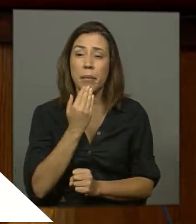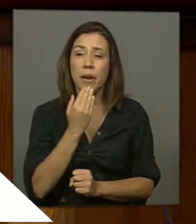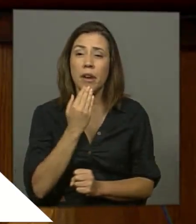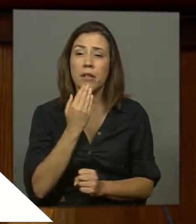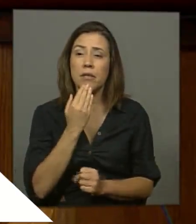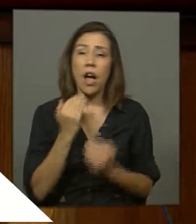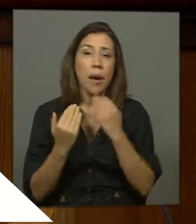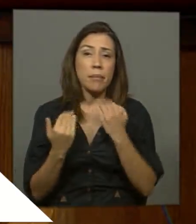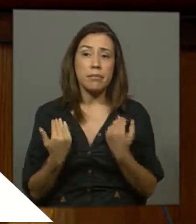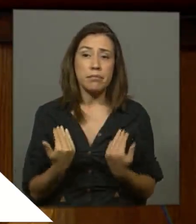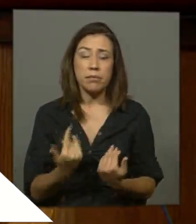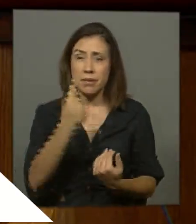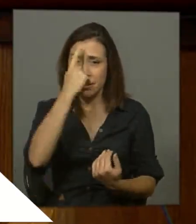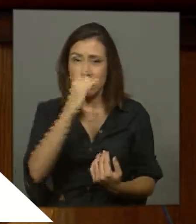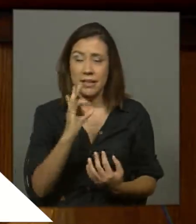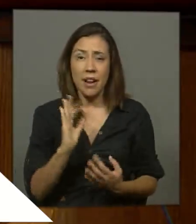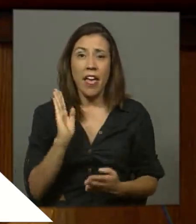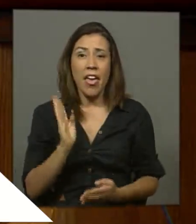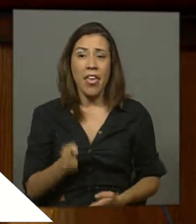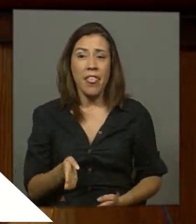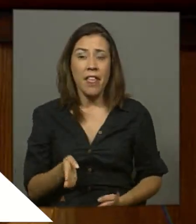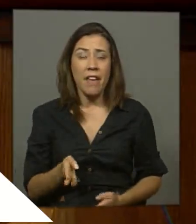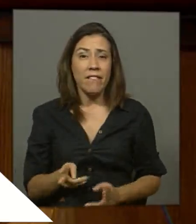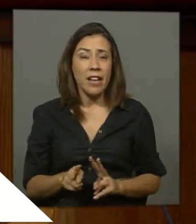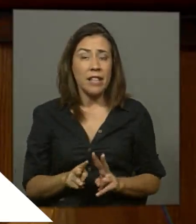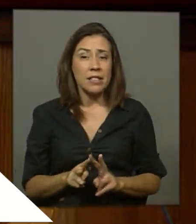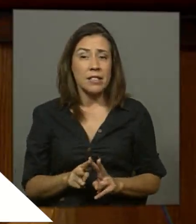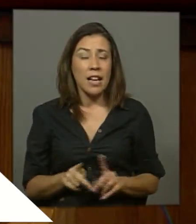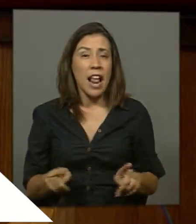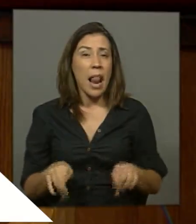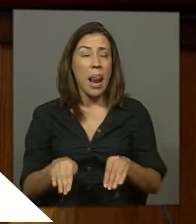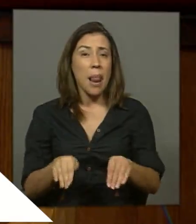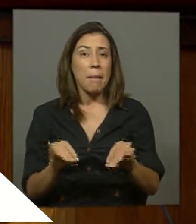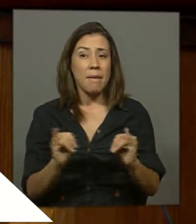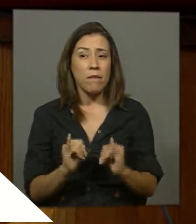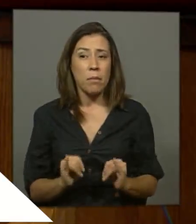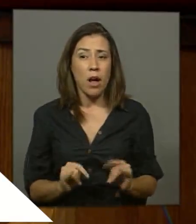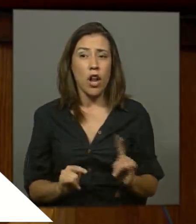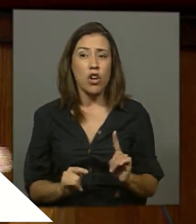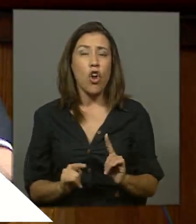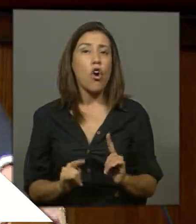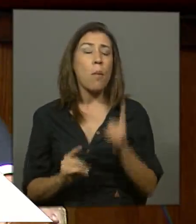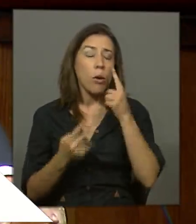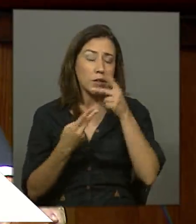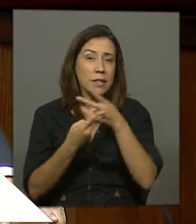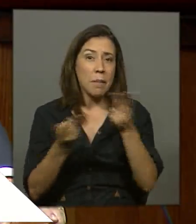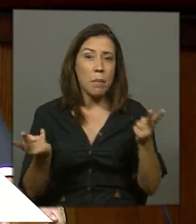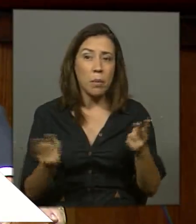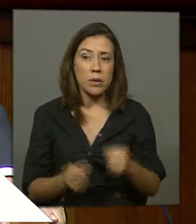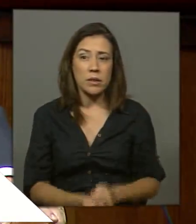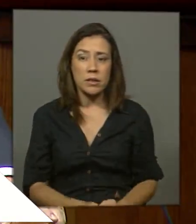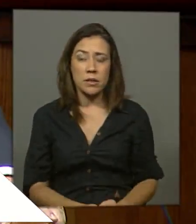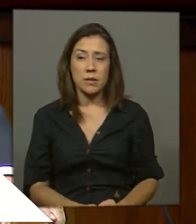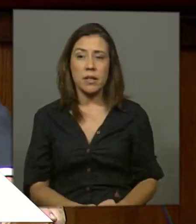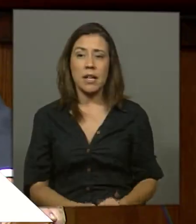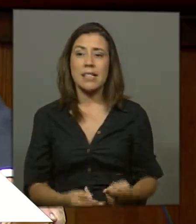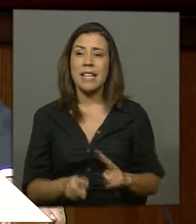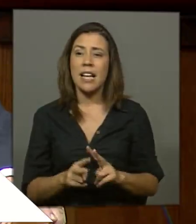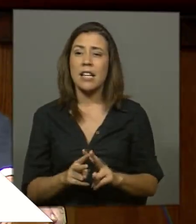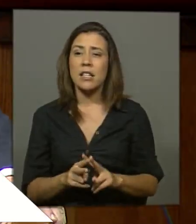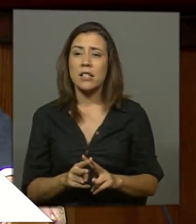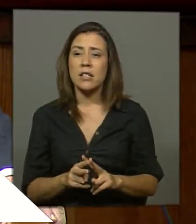serenidad y debe calificar los actos Tal como son y no como aparecen se ha hecho